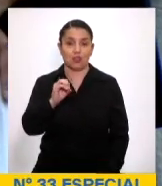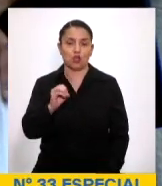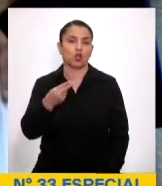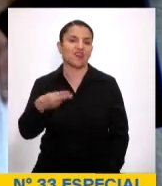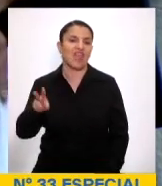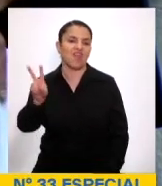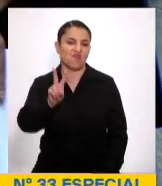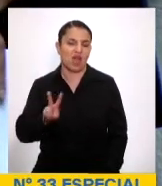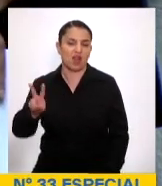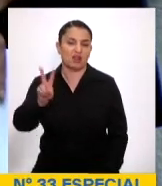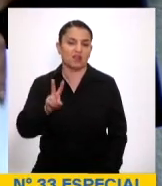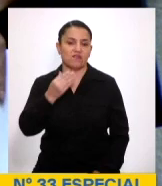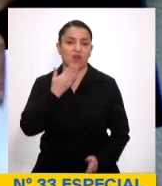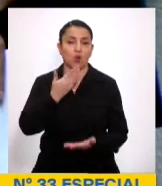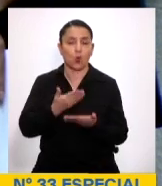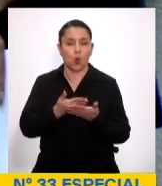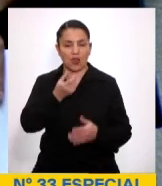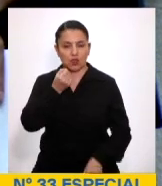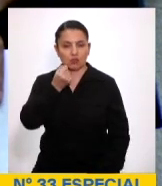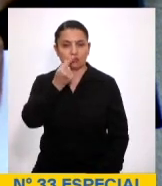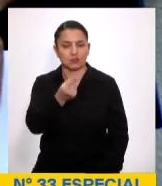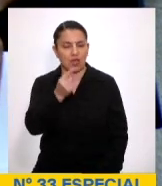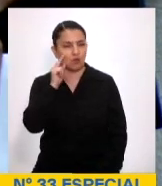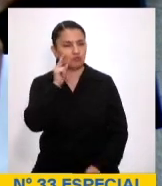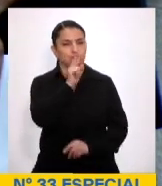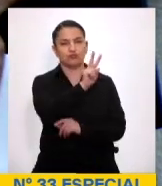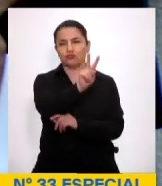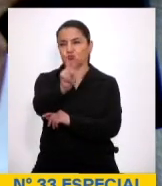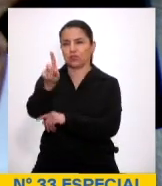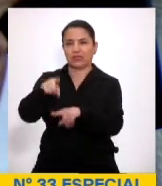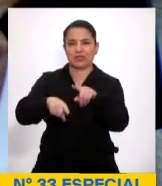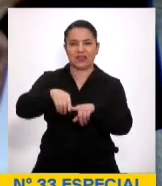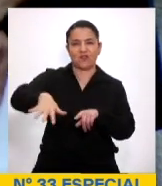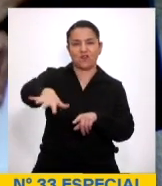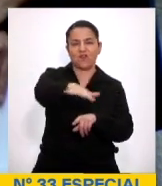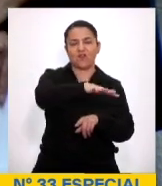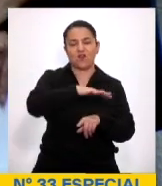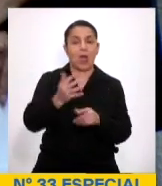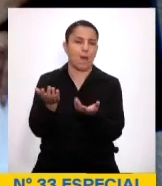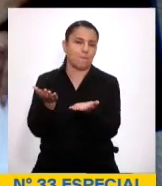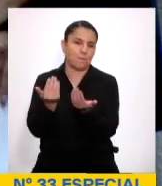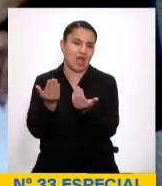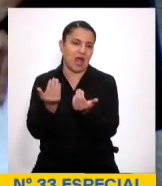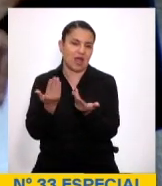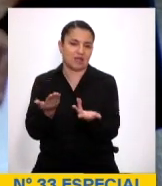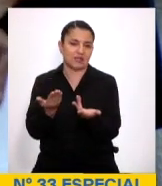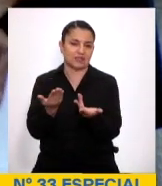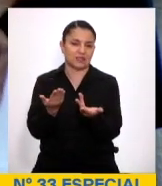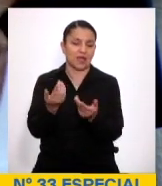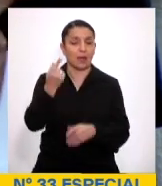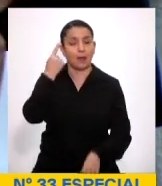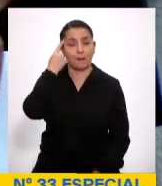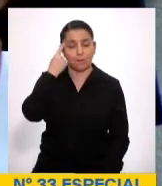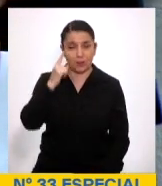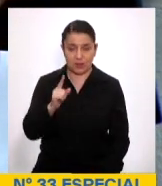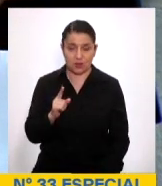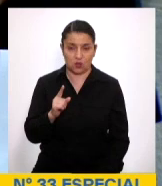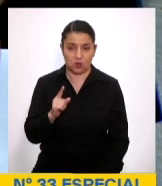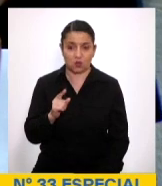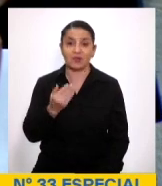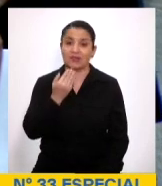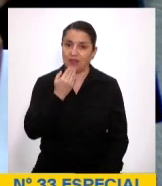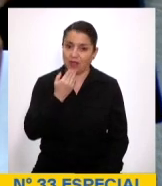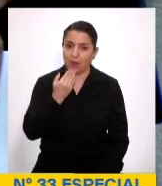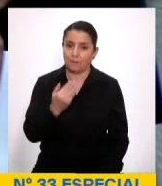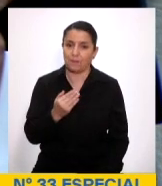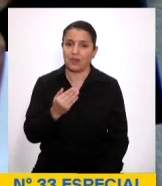que enunciaba al contemplar el territorio que se le presentaba lleno de esperanzas pero no sino sin también